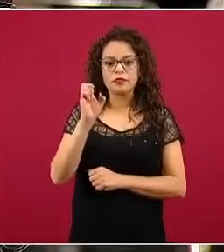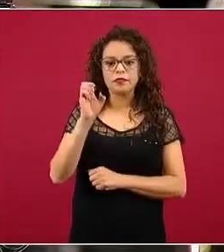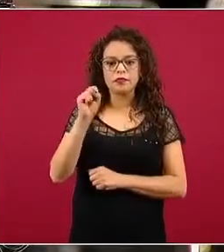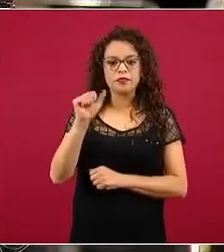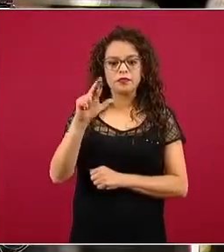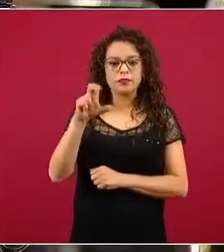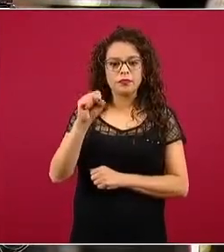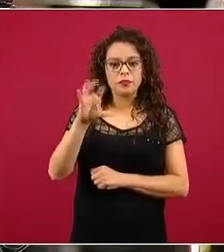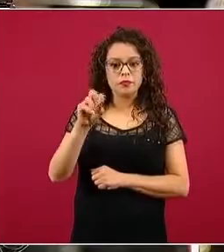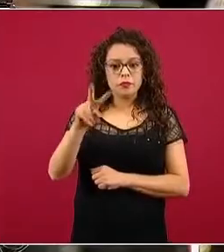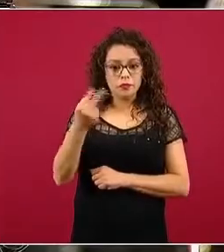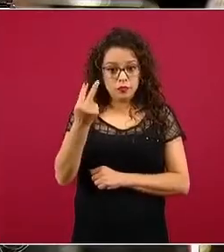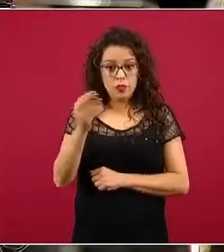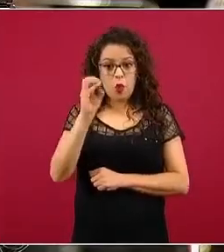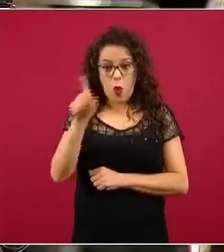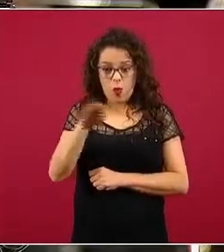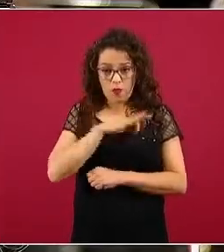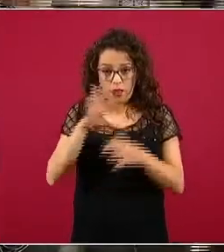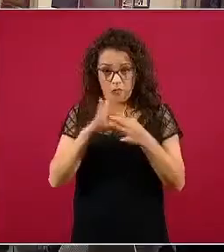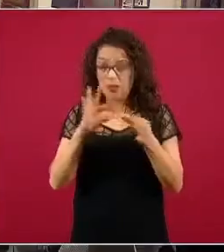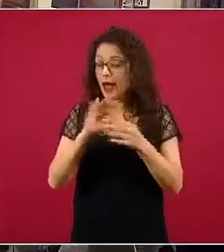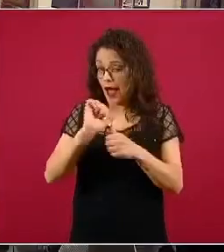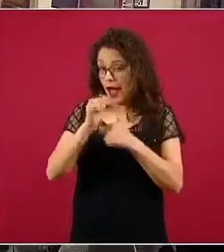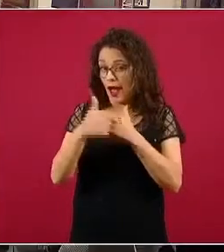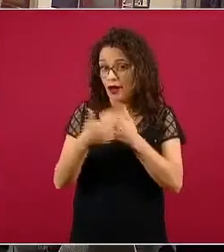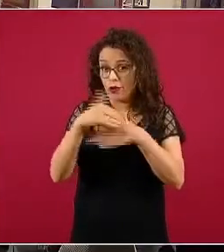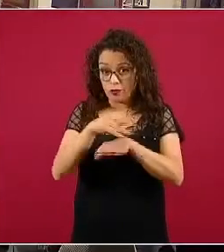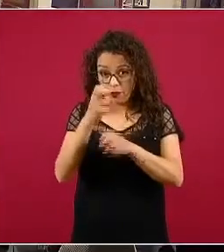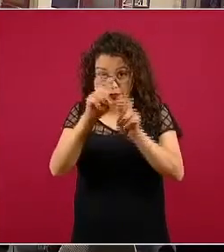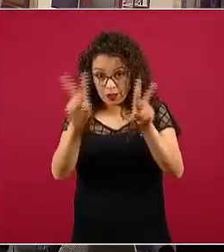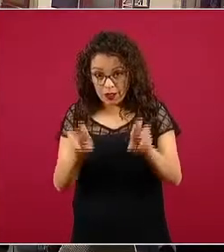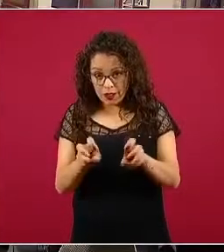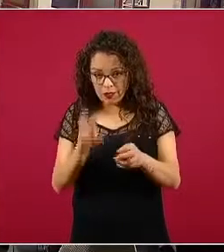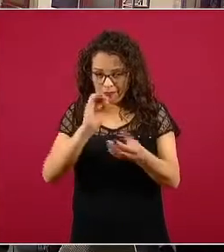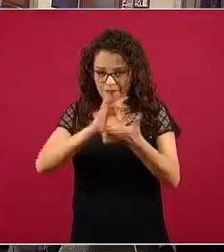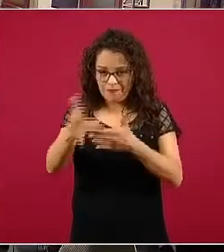SARS-CoV-2 o usted nos puede platicar algo al respecto. Gracias.